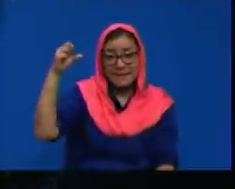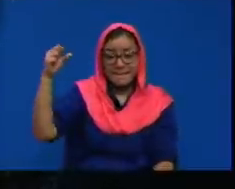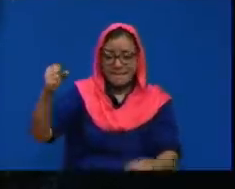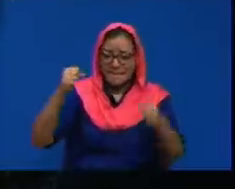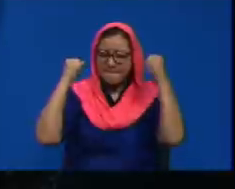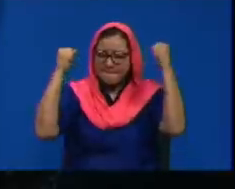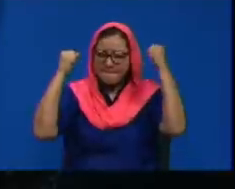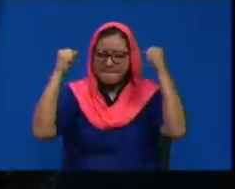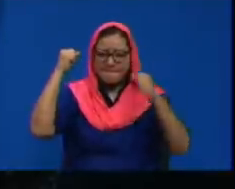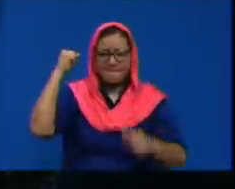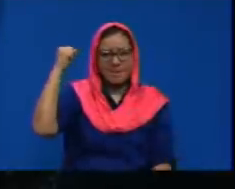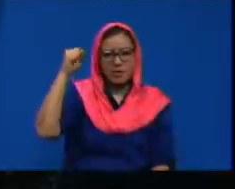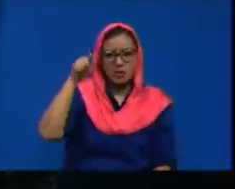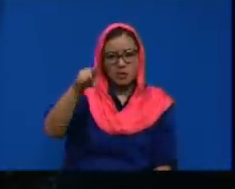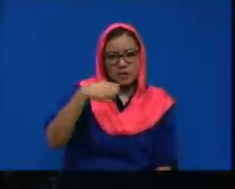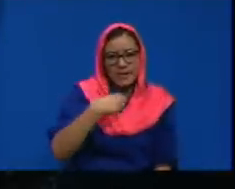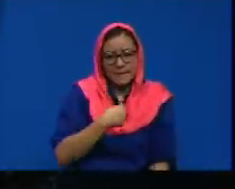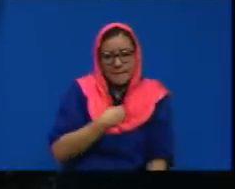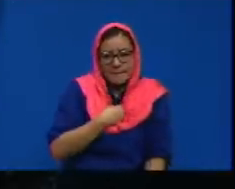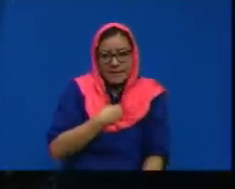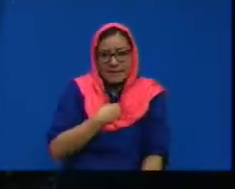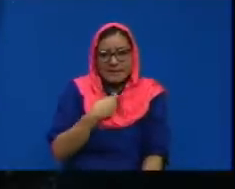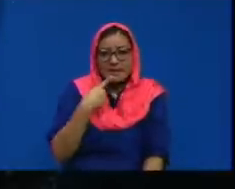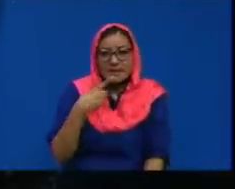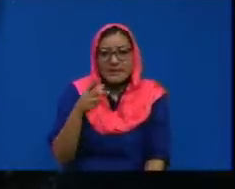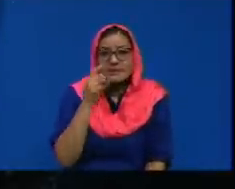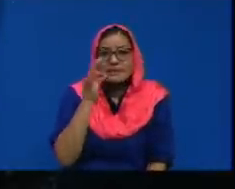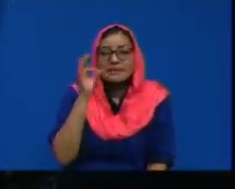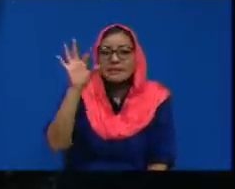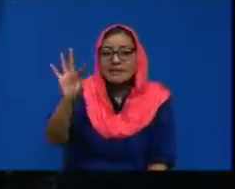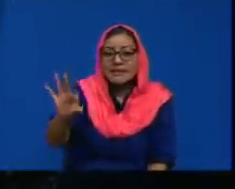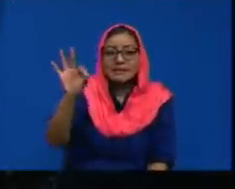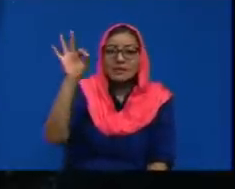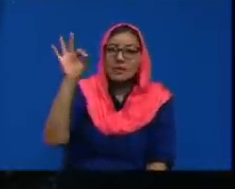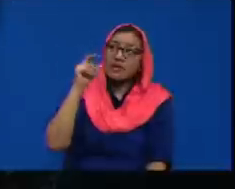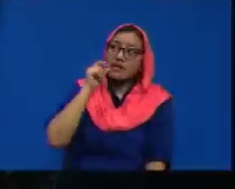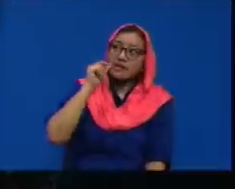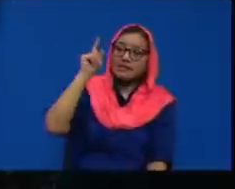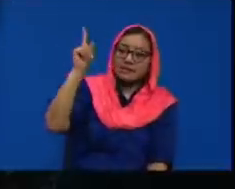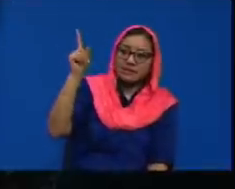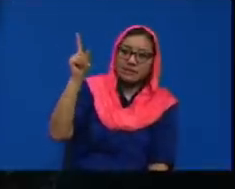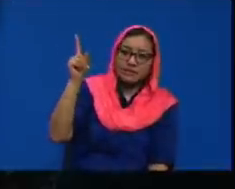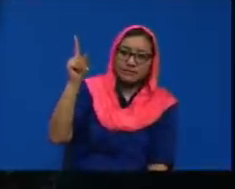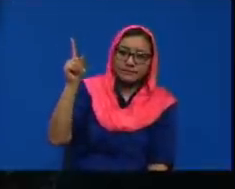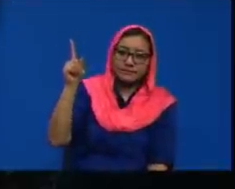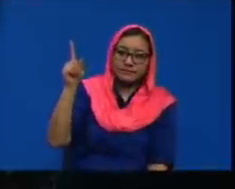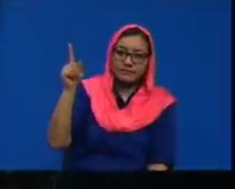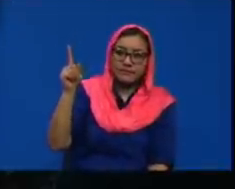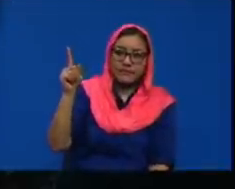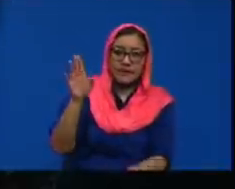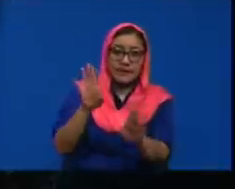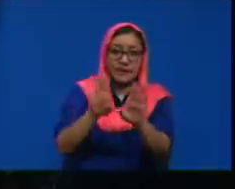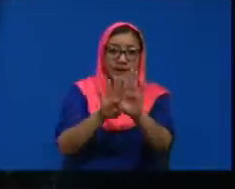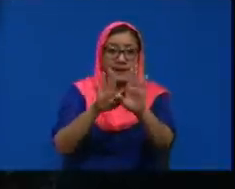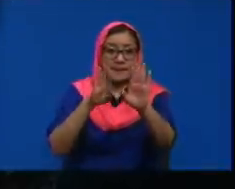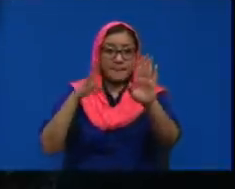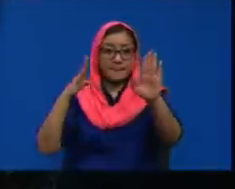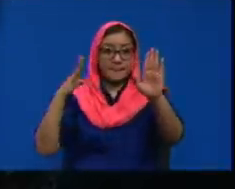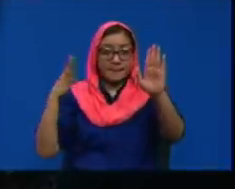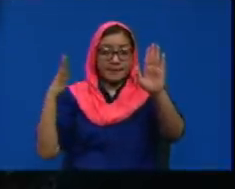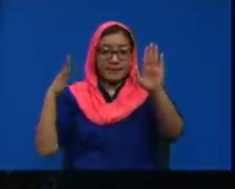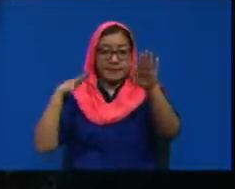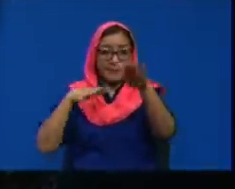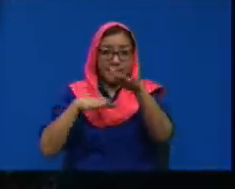Señor, porque mío eres tú, yo te he escogido. Aún la puerta está abierta,